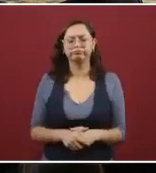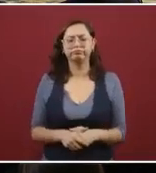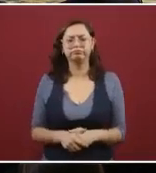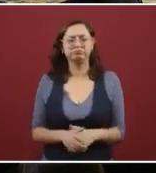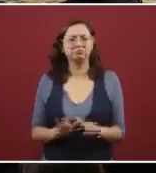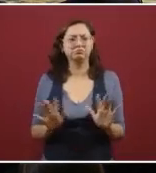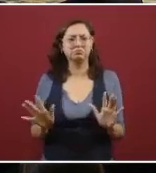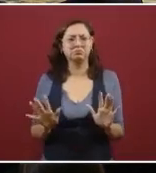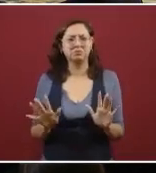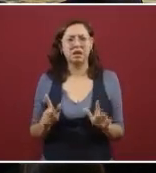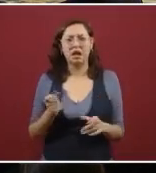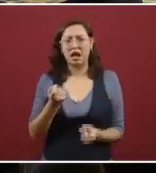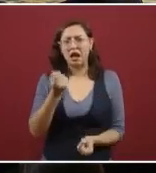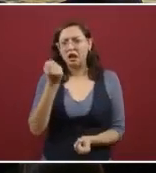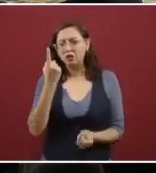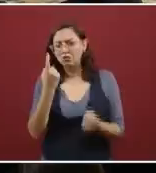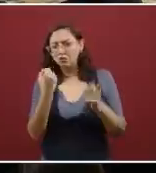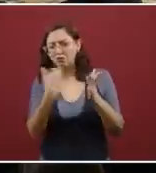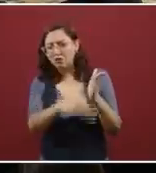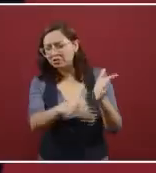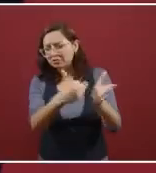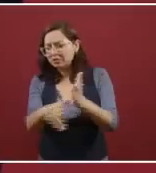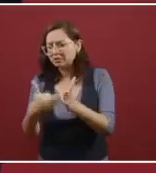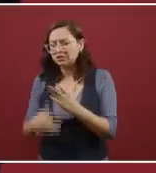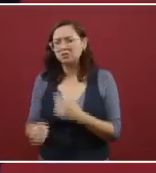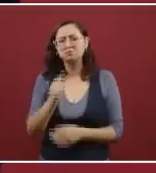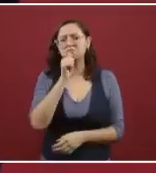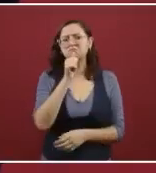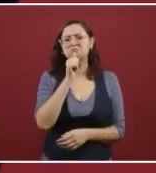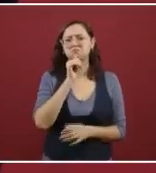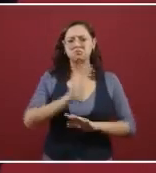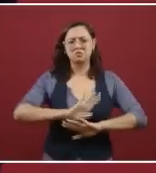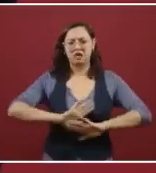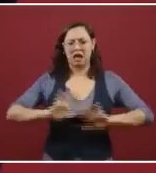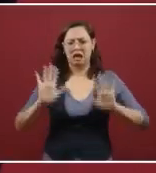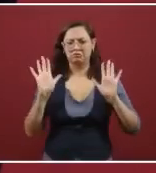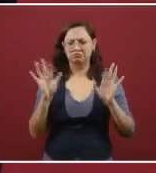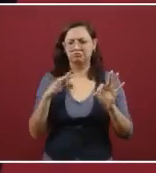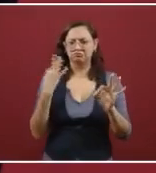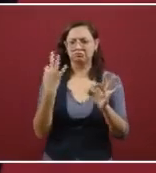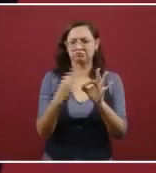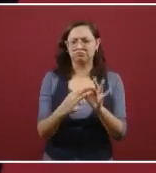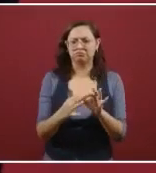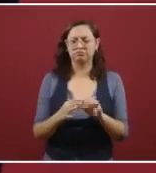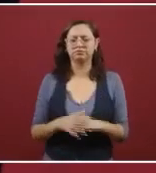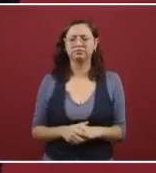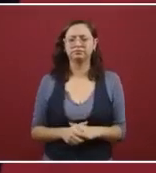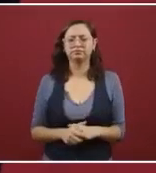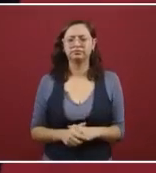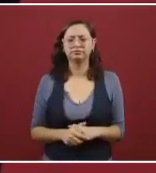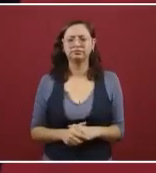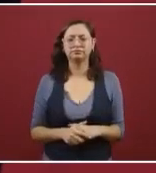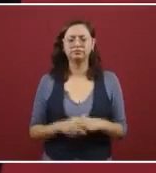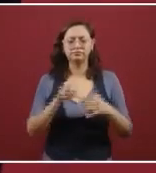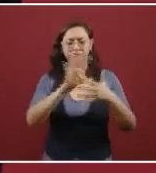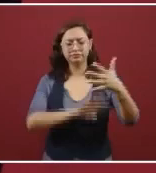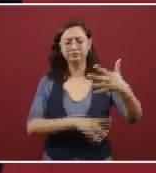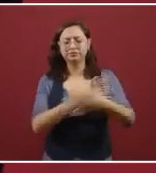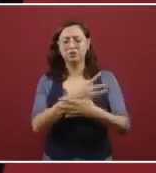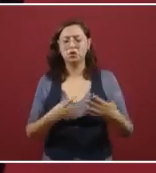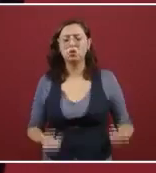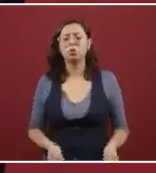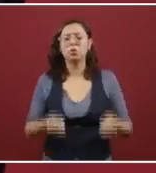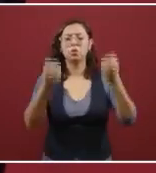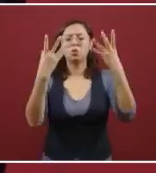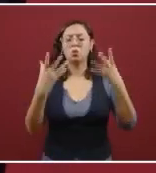tenemos demanda sin atender. Esta columna se refiere al número de estaciones de servicio. Por ejemplo, el día